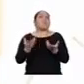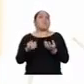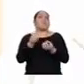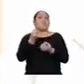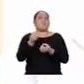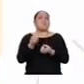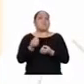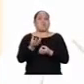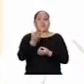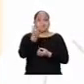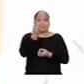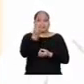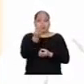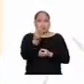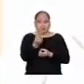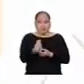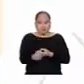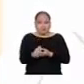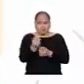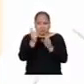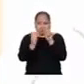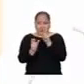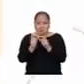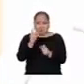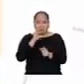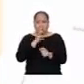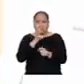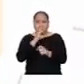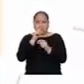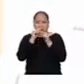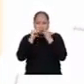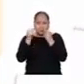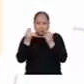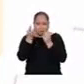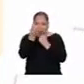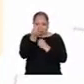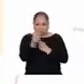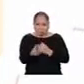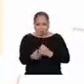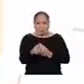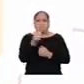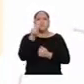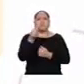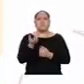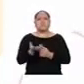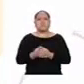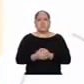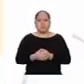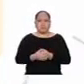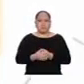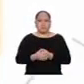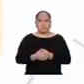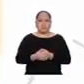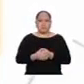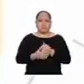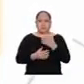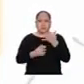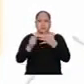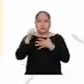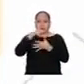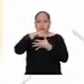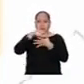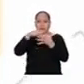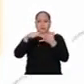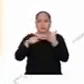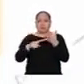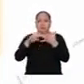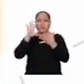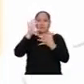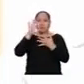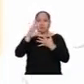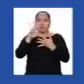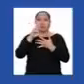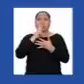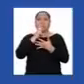cual la cantidad de quechohablantes disminuyó? Y habían 5 alternativas de